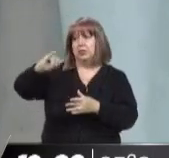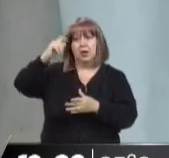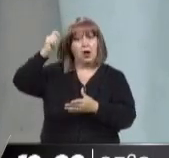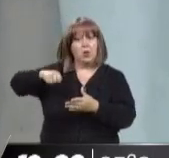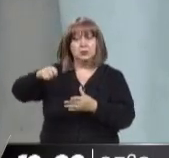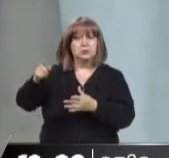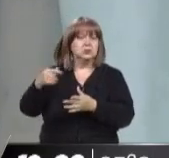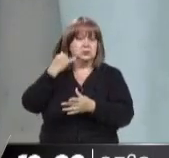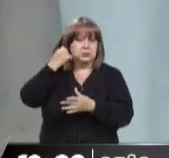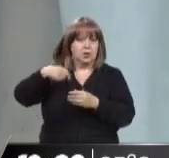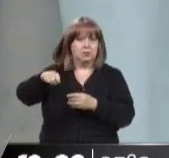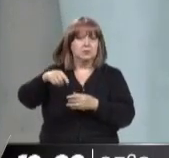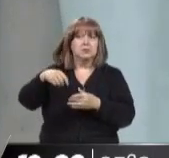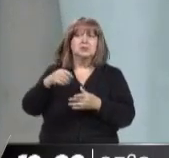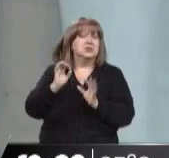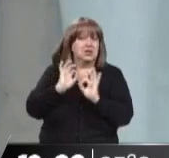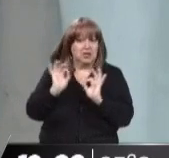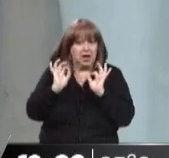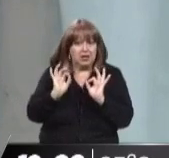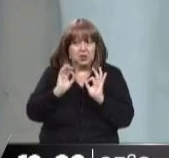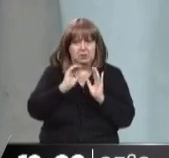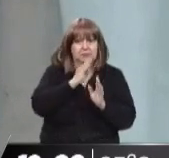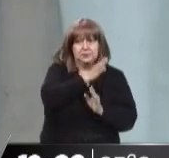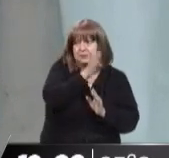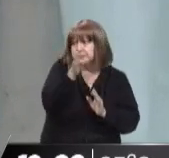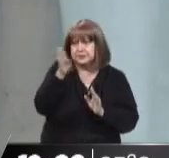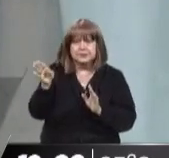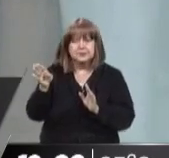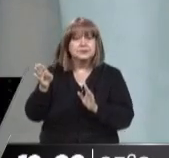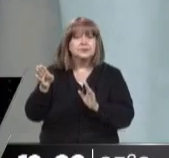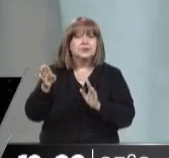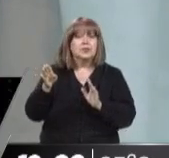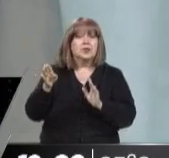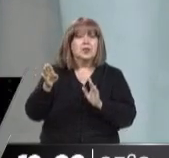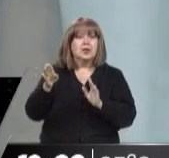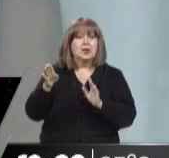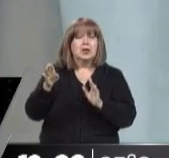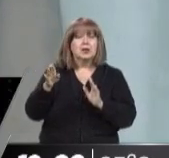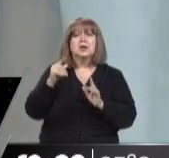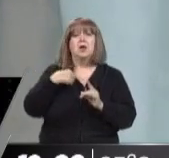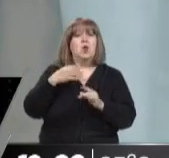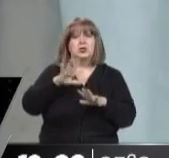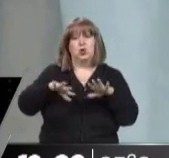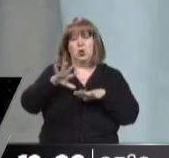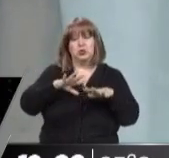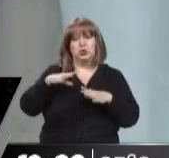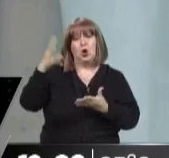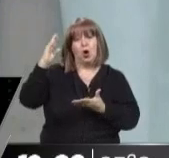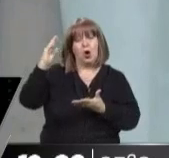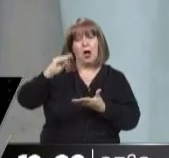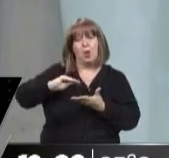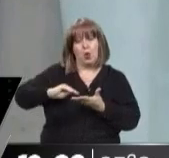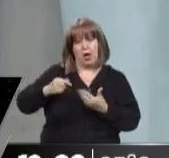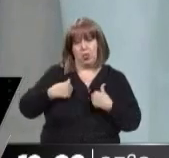ya estamos por llegar a finalizar Bueno y esas han sido hasta ahora los los